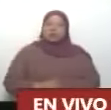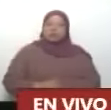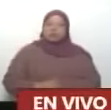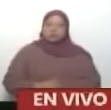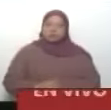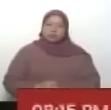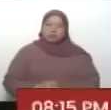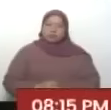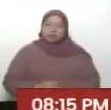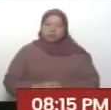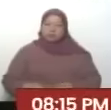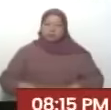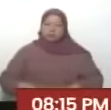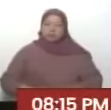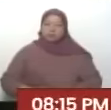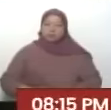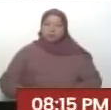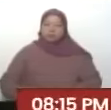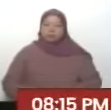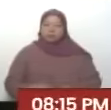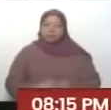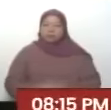3.67%. Fíjate que está